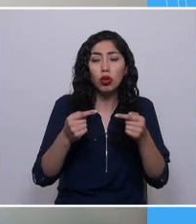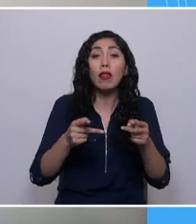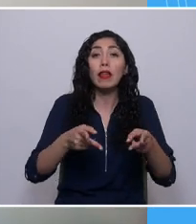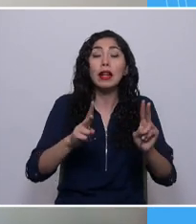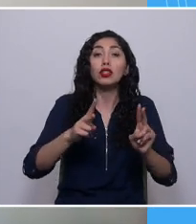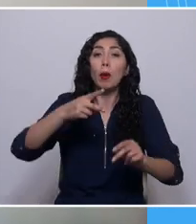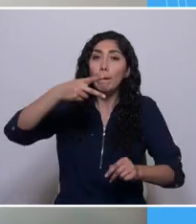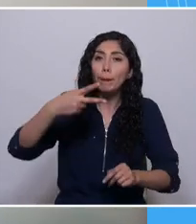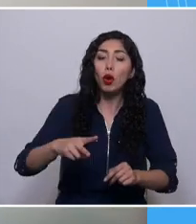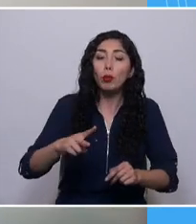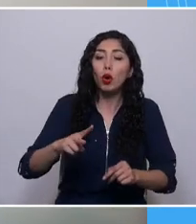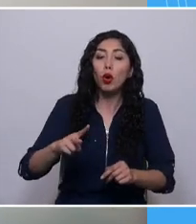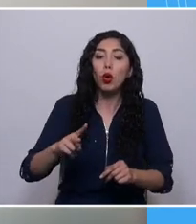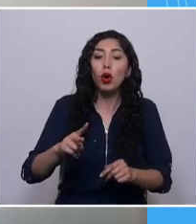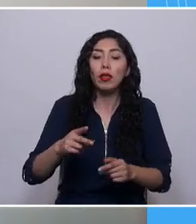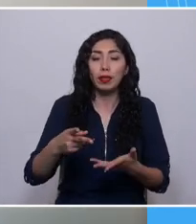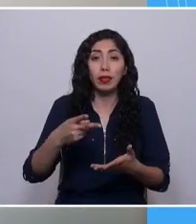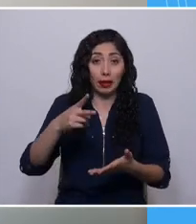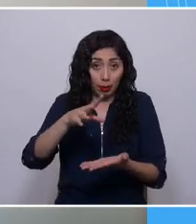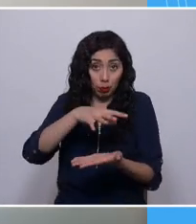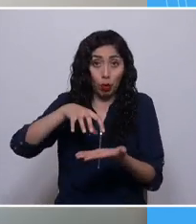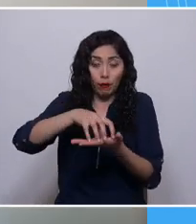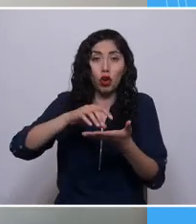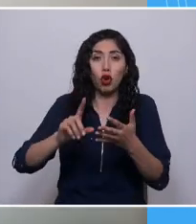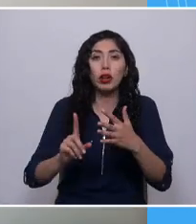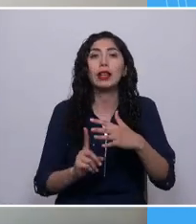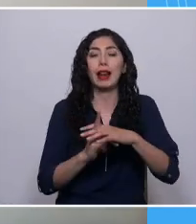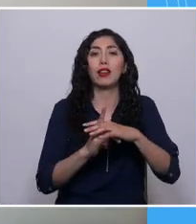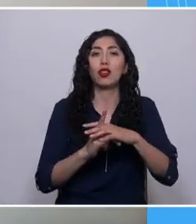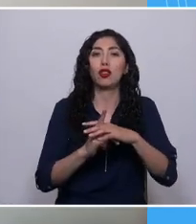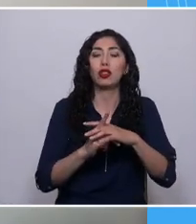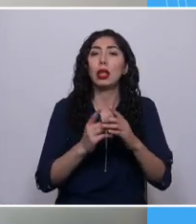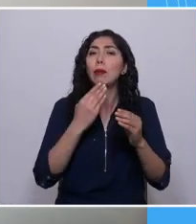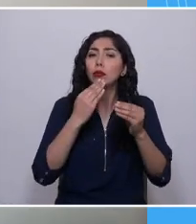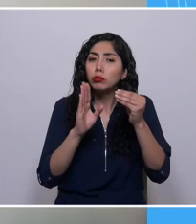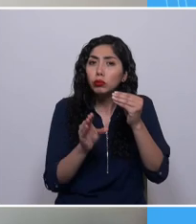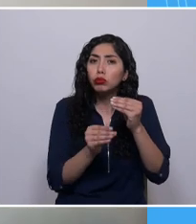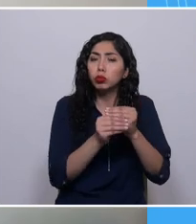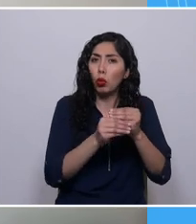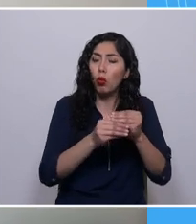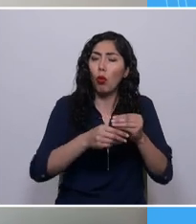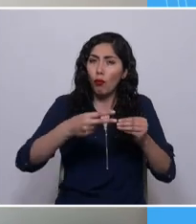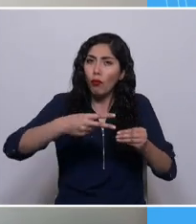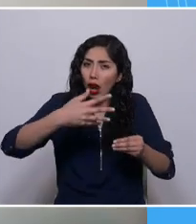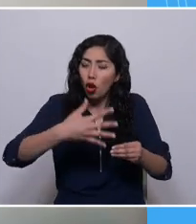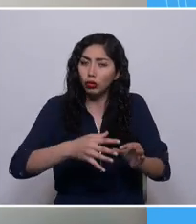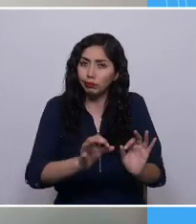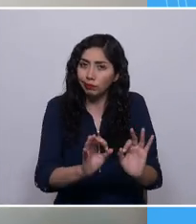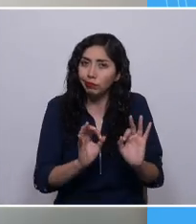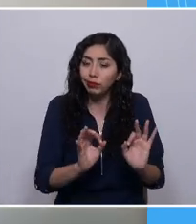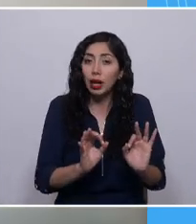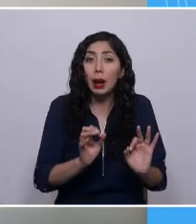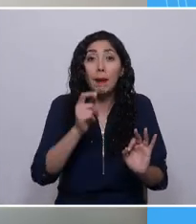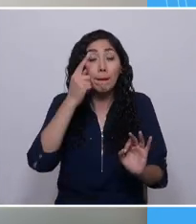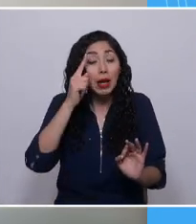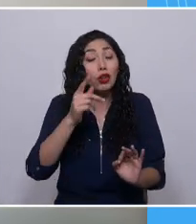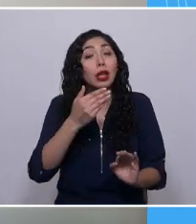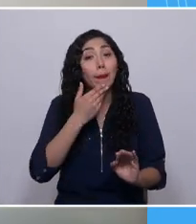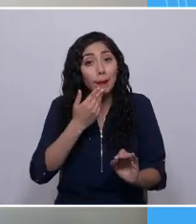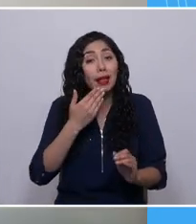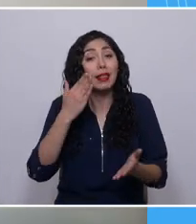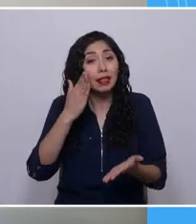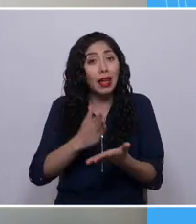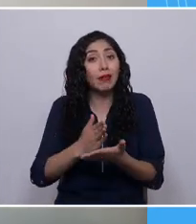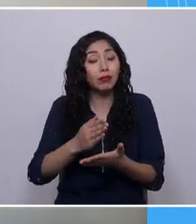o consuetudinario de los pueblos originarios, cuya incorporación nos parece valiosa y adecuada, pero se debe reconocer que